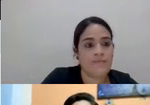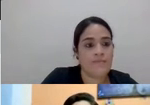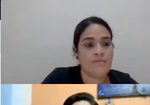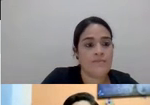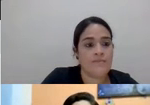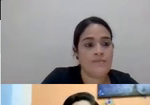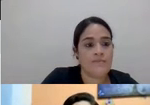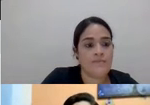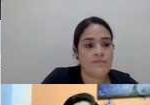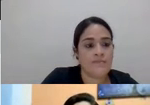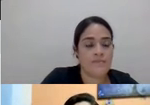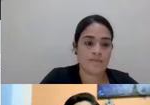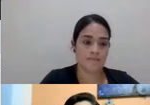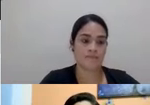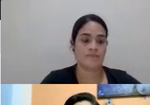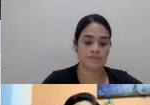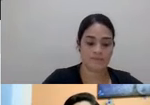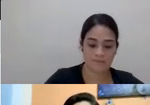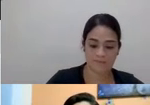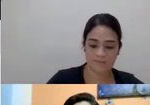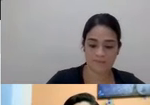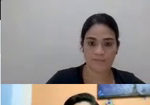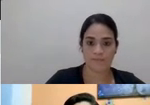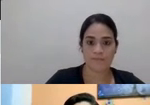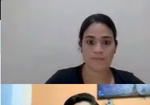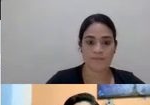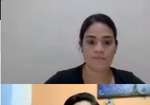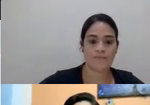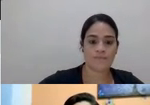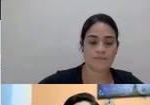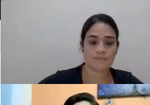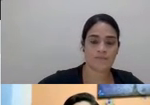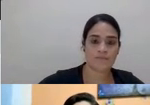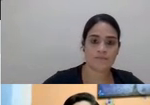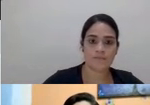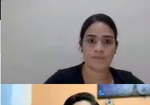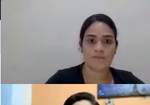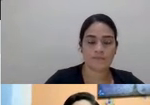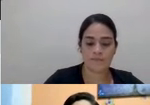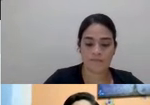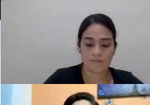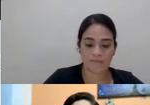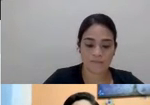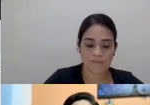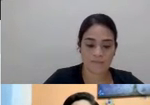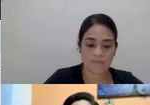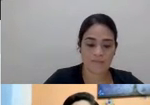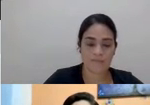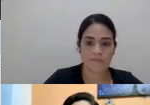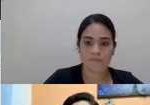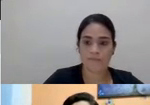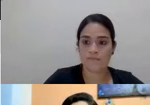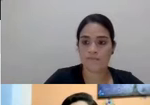Pedagogía, producción, la unidad transversal. Lenguas extranjeras, vinculación con la comunidad y de ahí